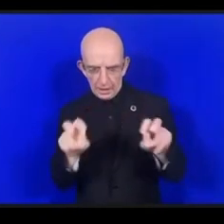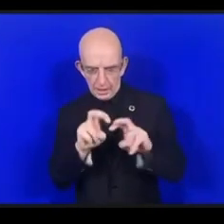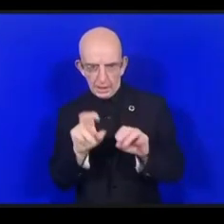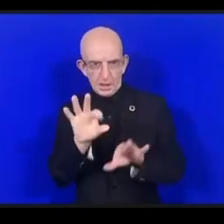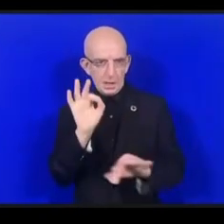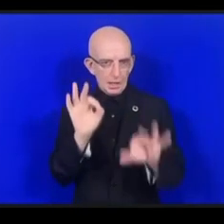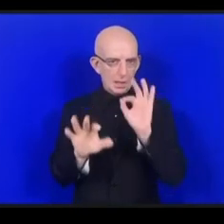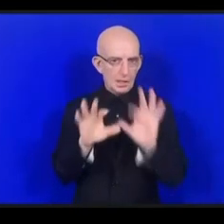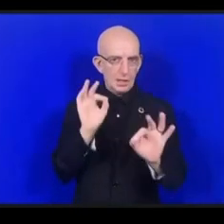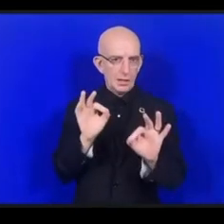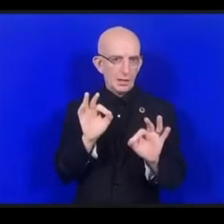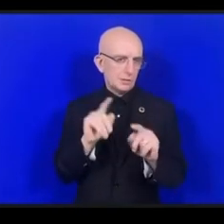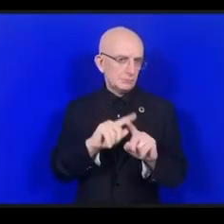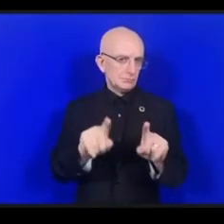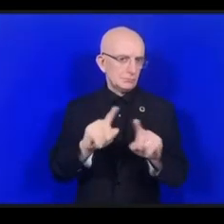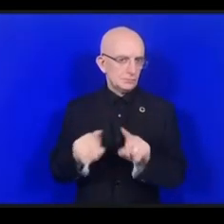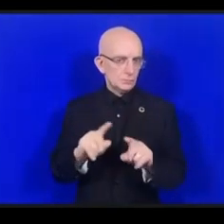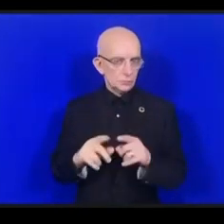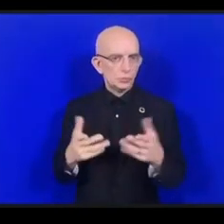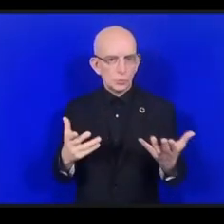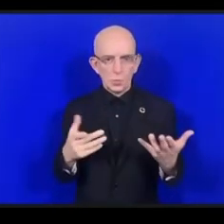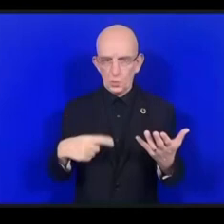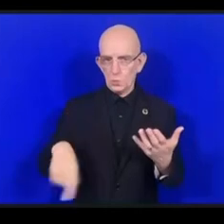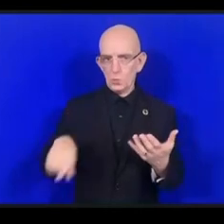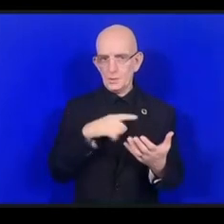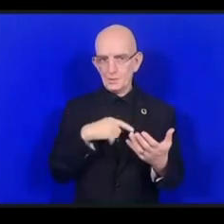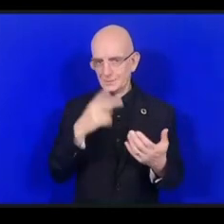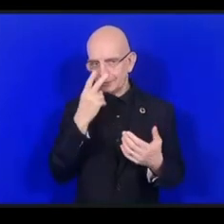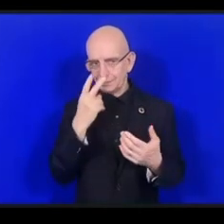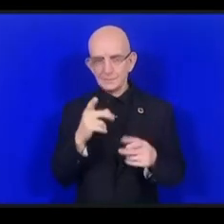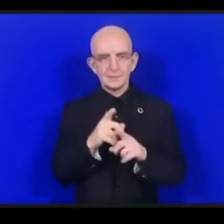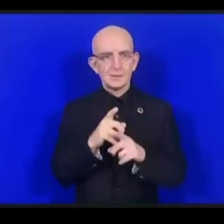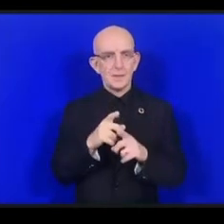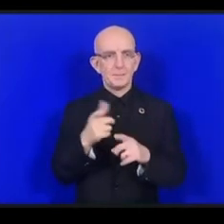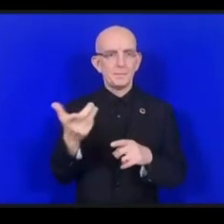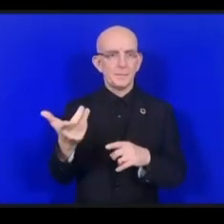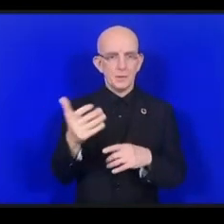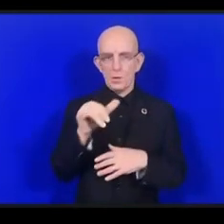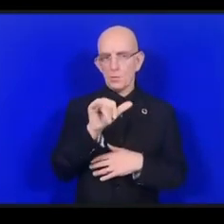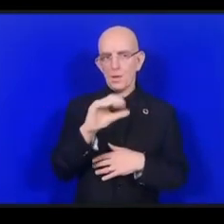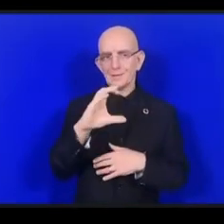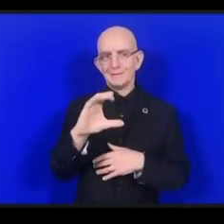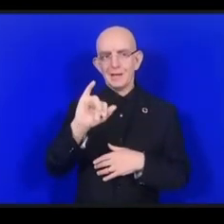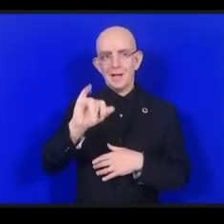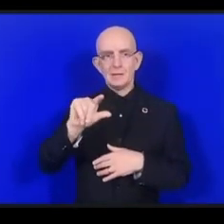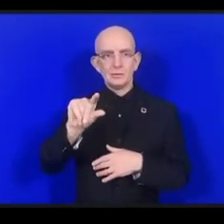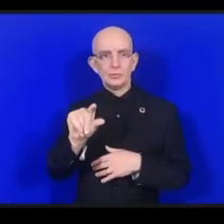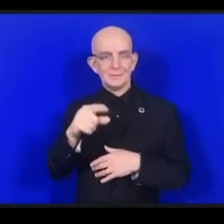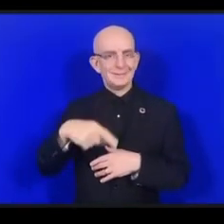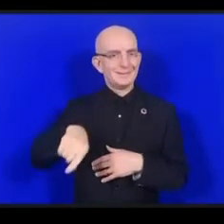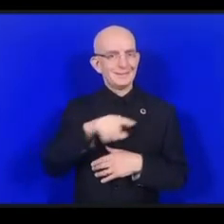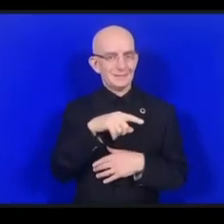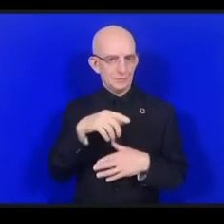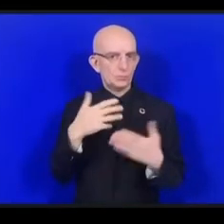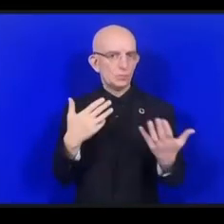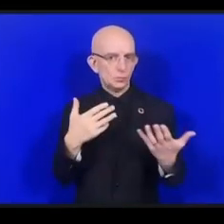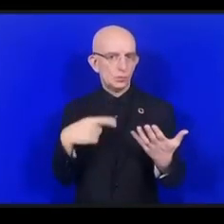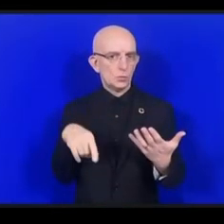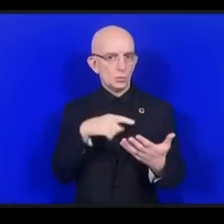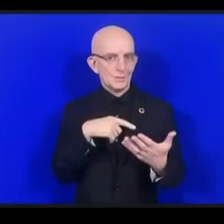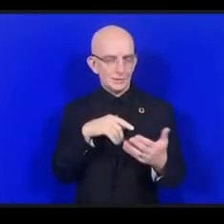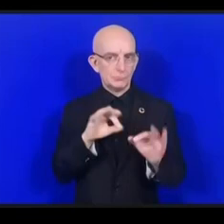ellos han publicado en sus redes sociales Entonces es necesario defender a los jóvenes